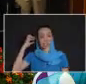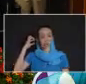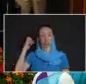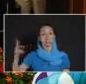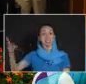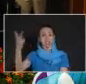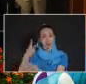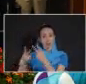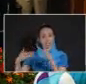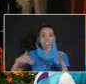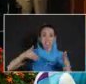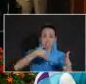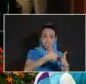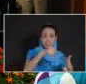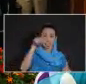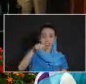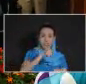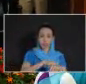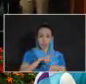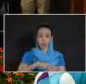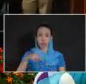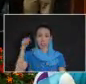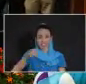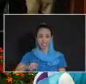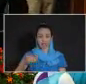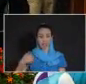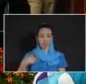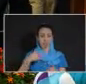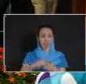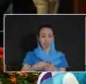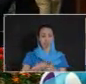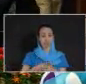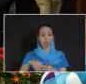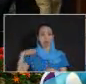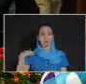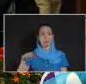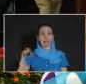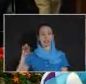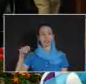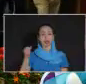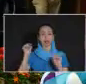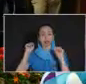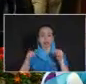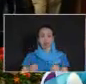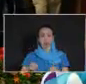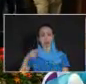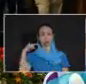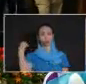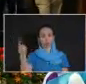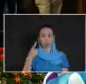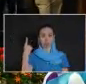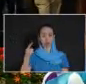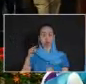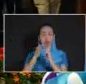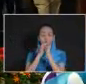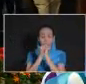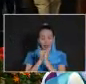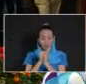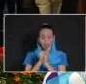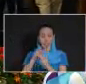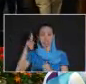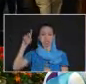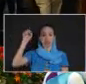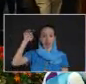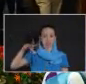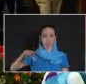en este momento también acá al frente, para que podamos el resto de la congregación orar por ellos y